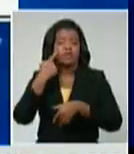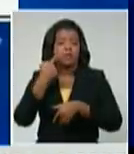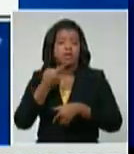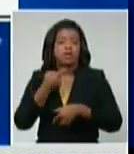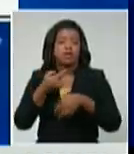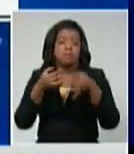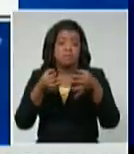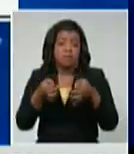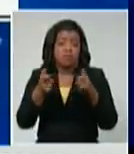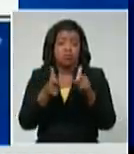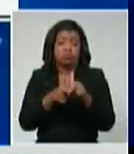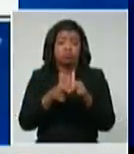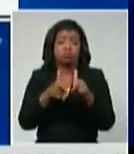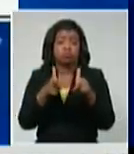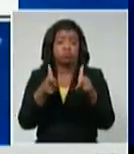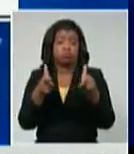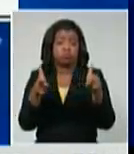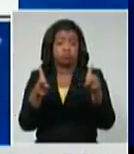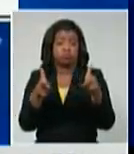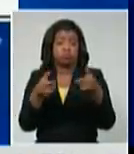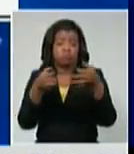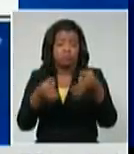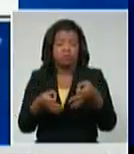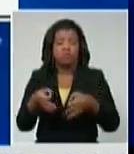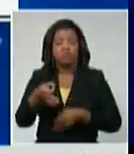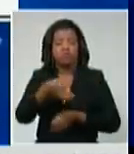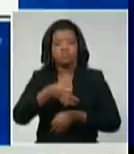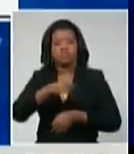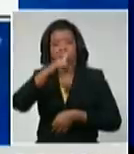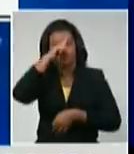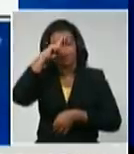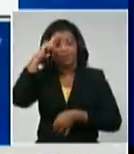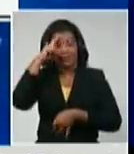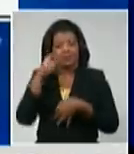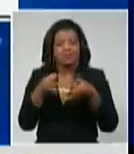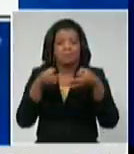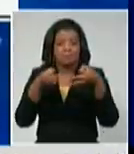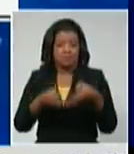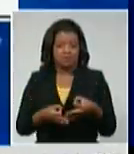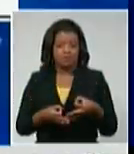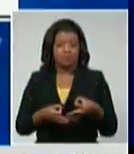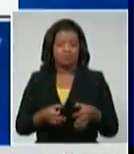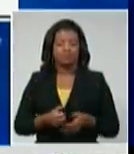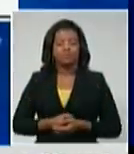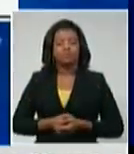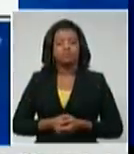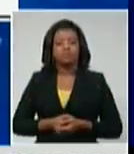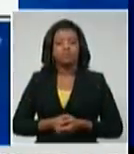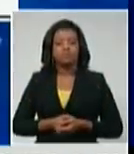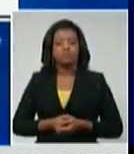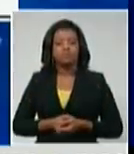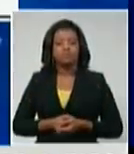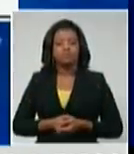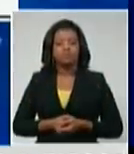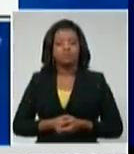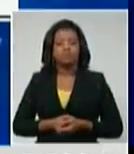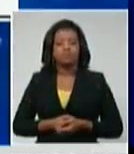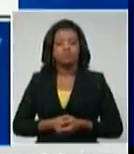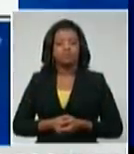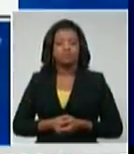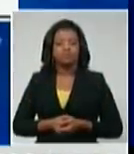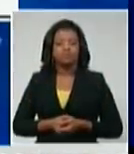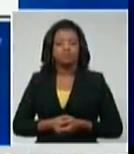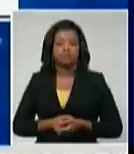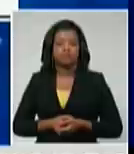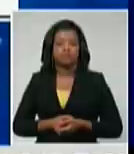mayor cantidad en Santi Espíritus municipio, en Cabaiguán y una